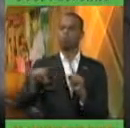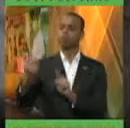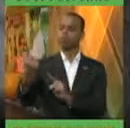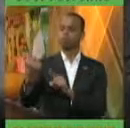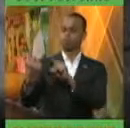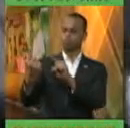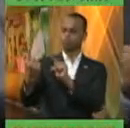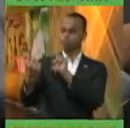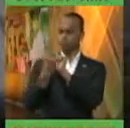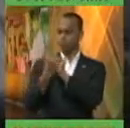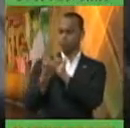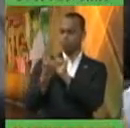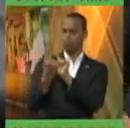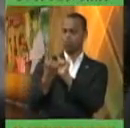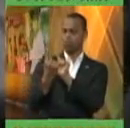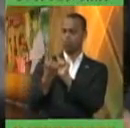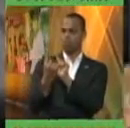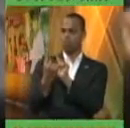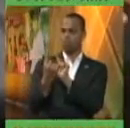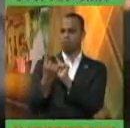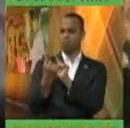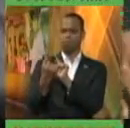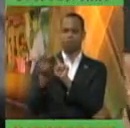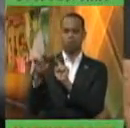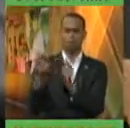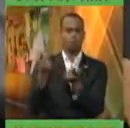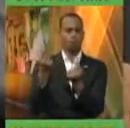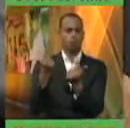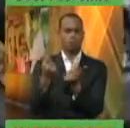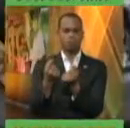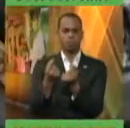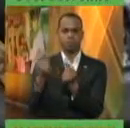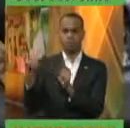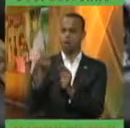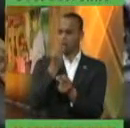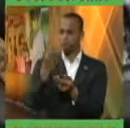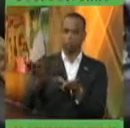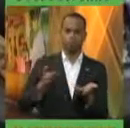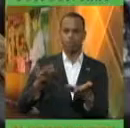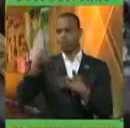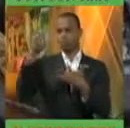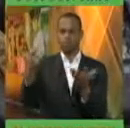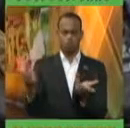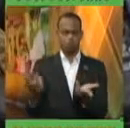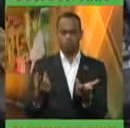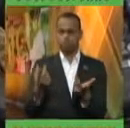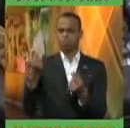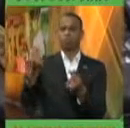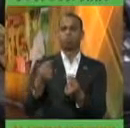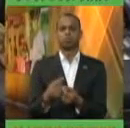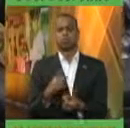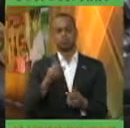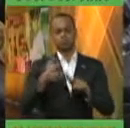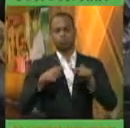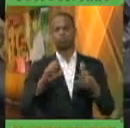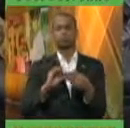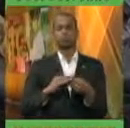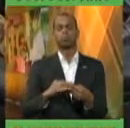recibe el que me dará hospitalidad que va a la habitación el que me sirve la comida como me llama que el lenguaje